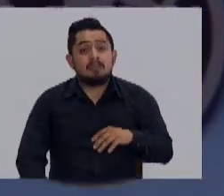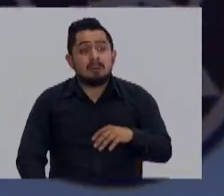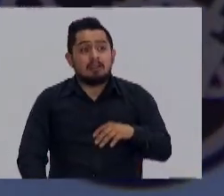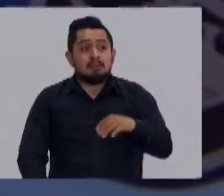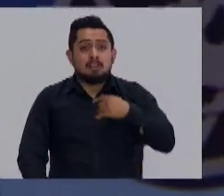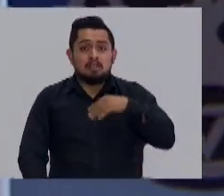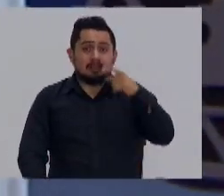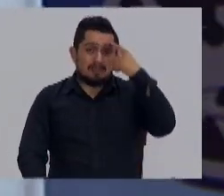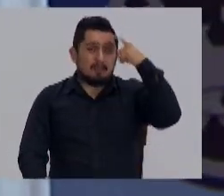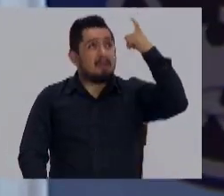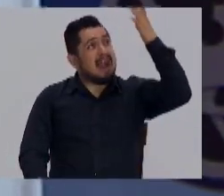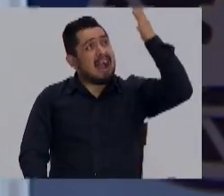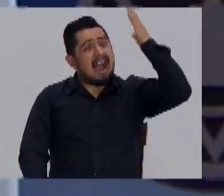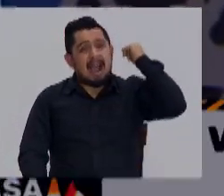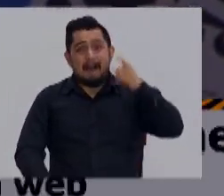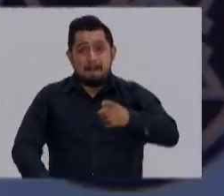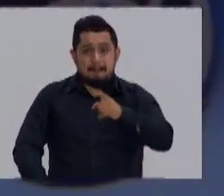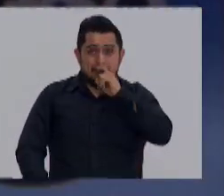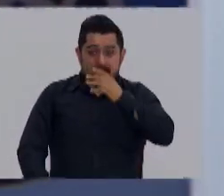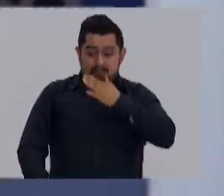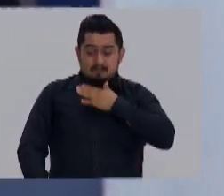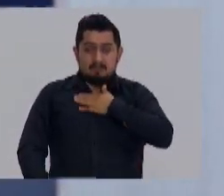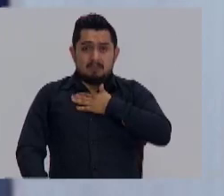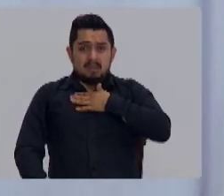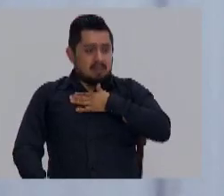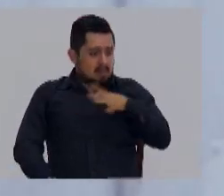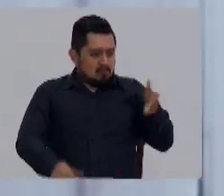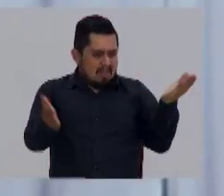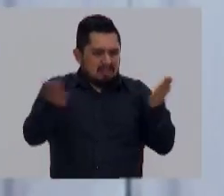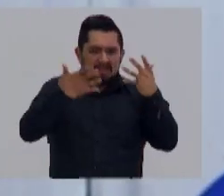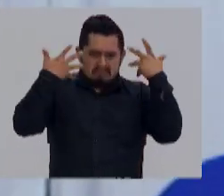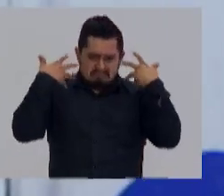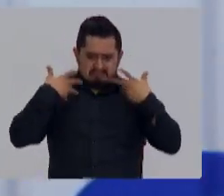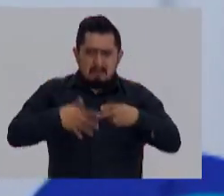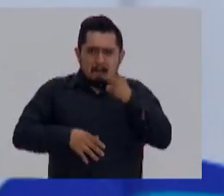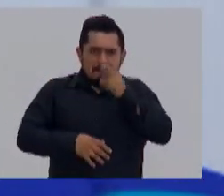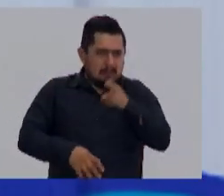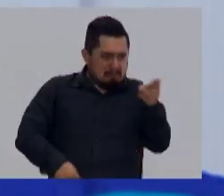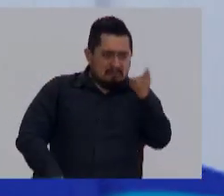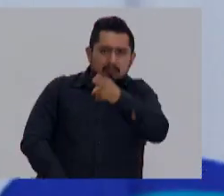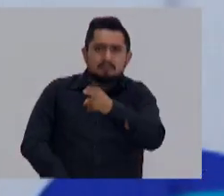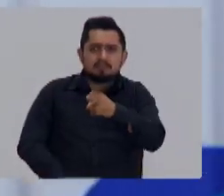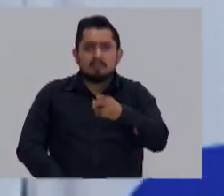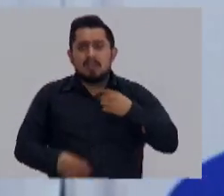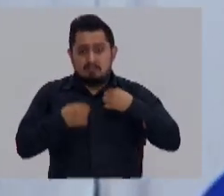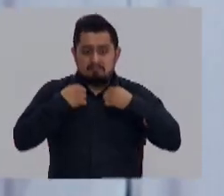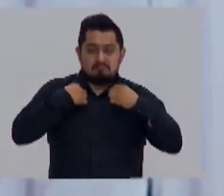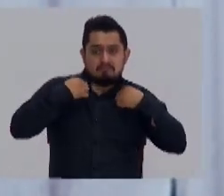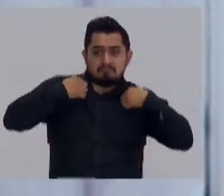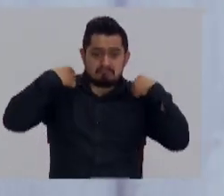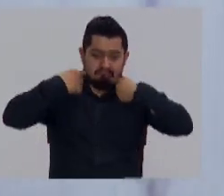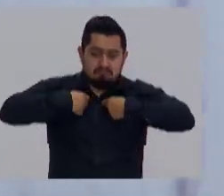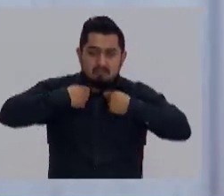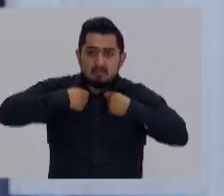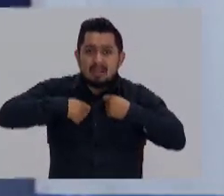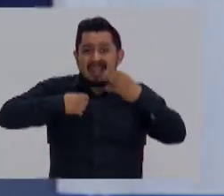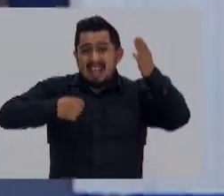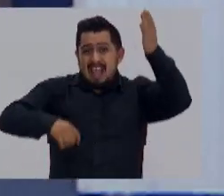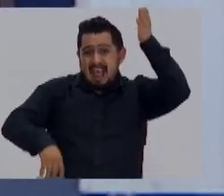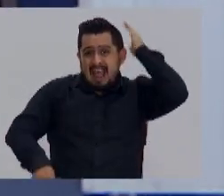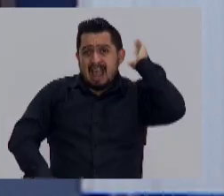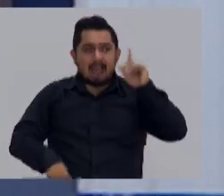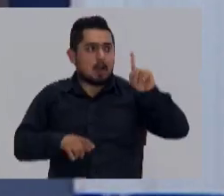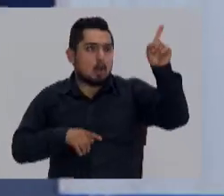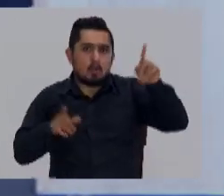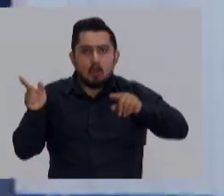Y yo recuerdo que mi papá le mandaba hacer los trajes exactamente igual. En aquella época era la época disco de John